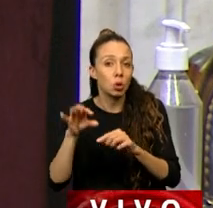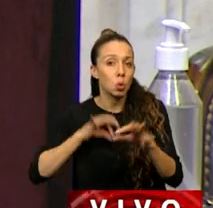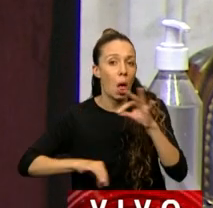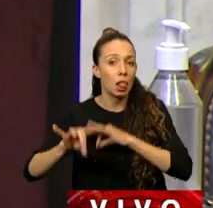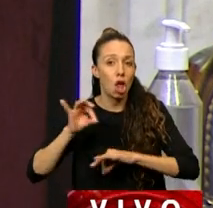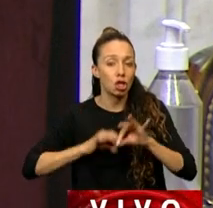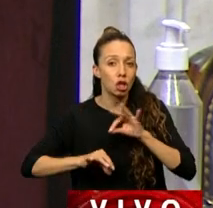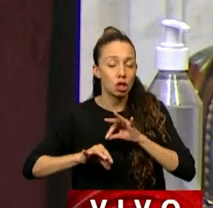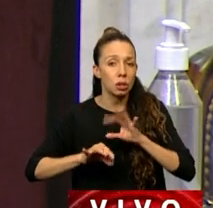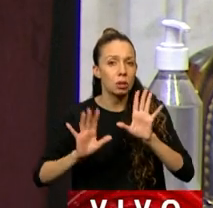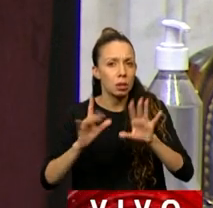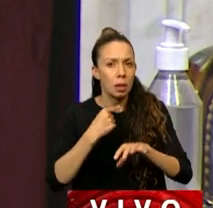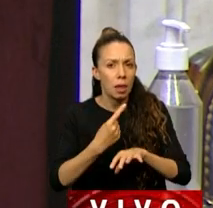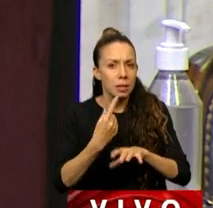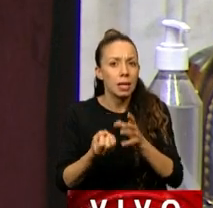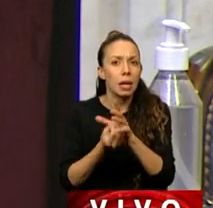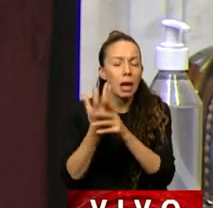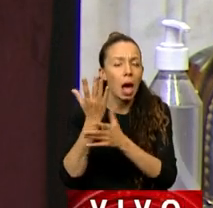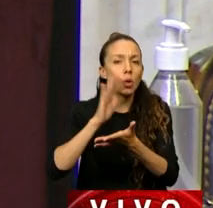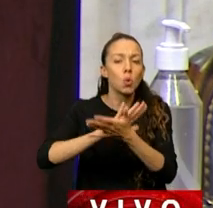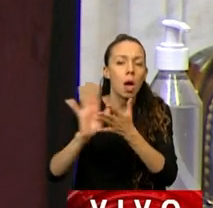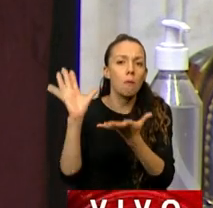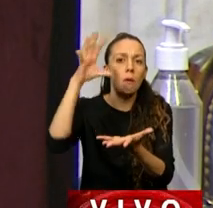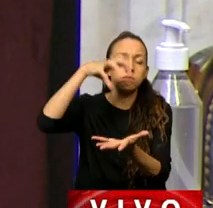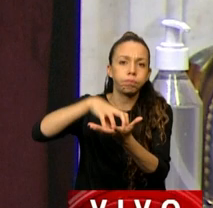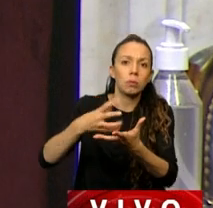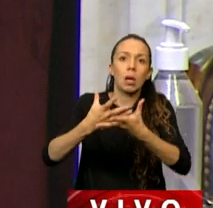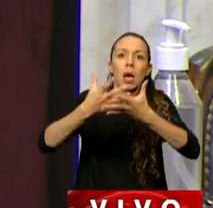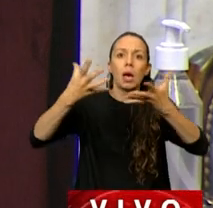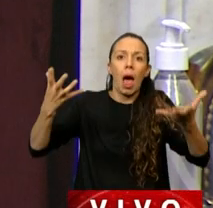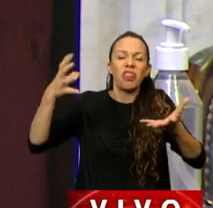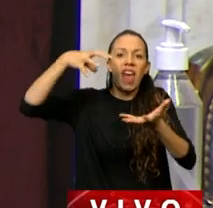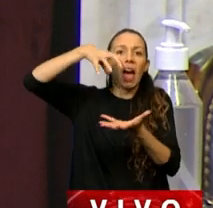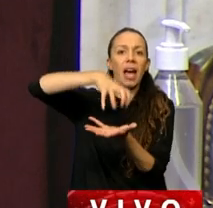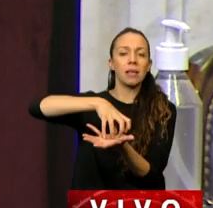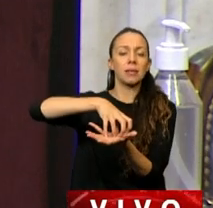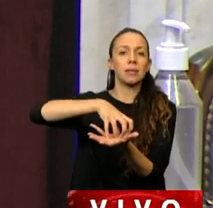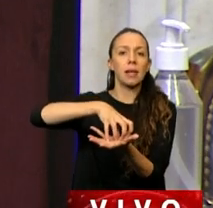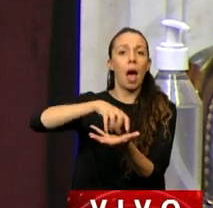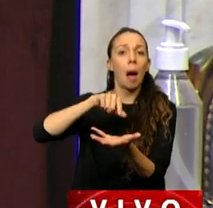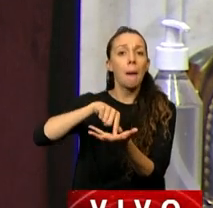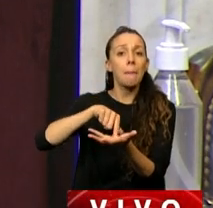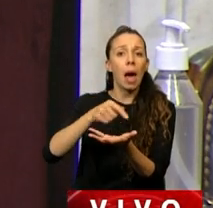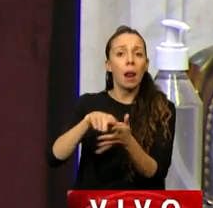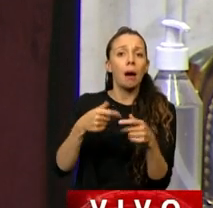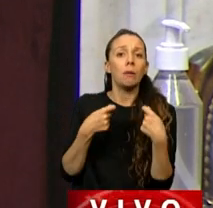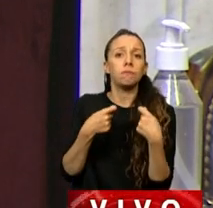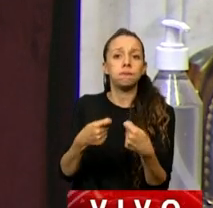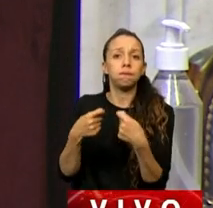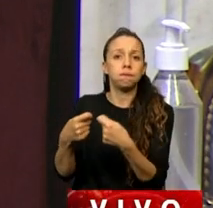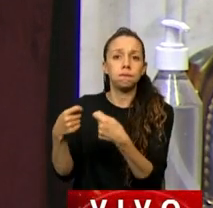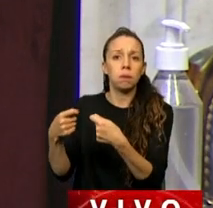crear otra superestructura, otra agencia para llevar a cabo este